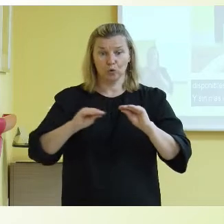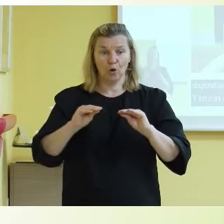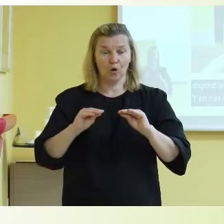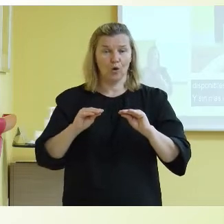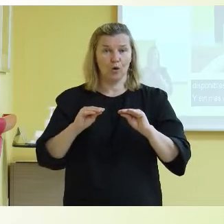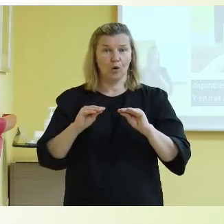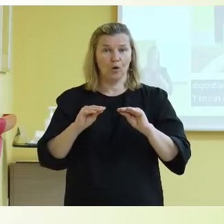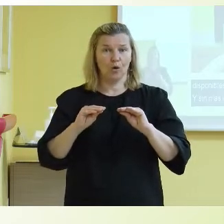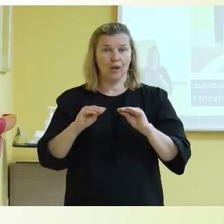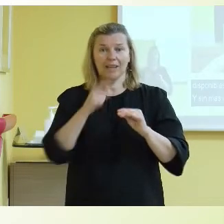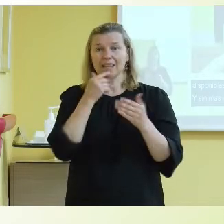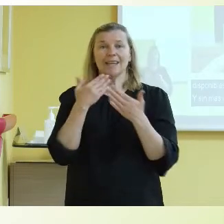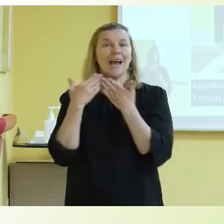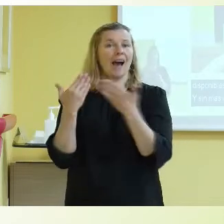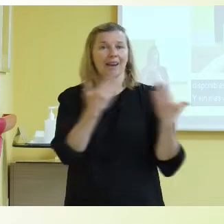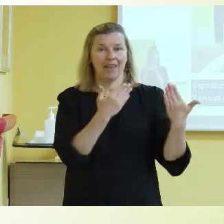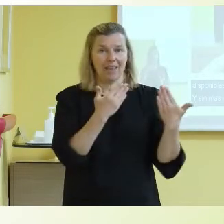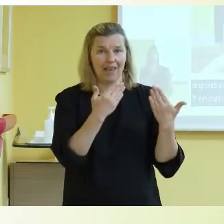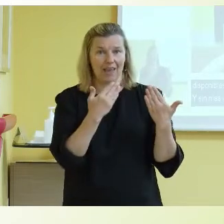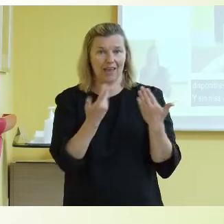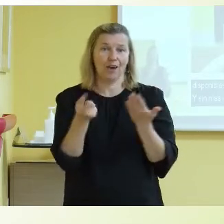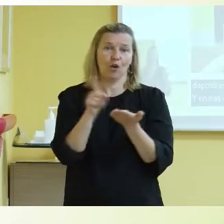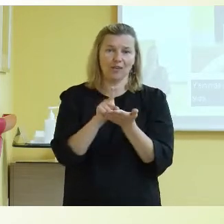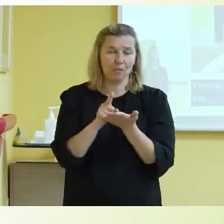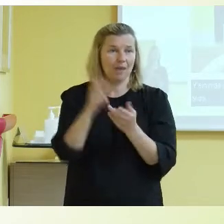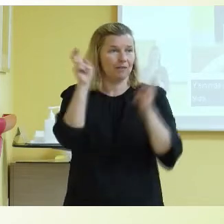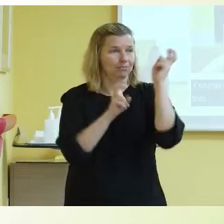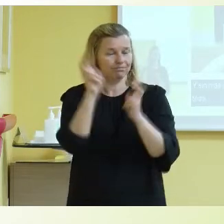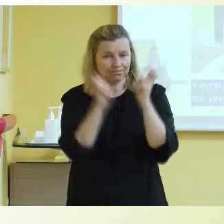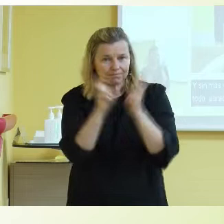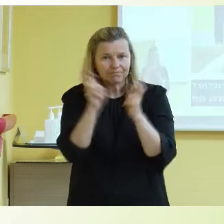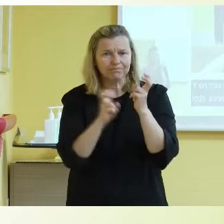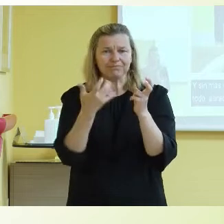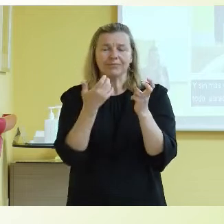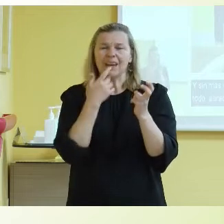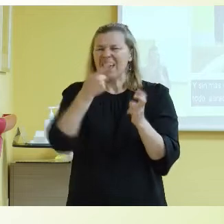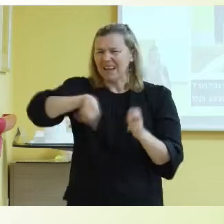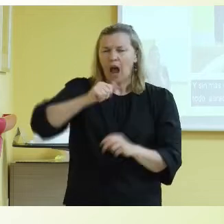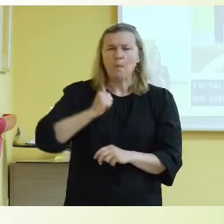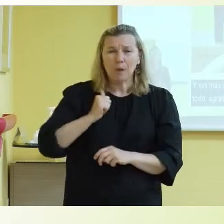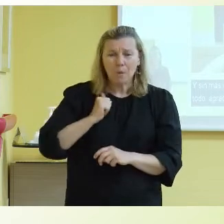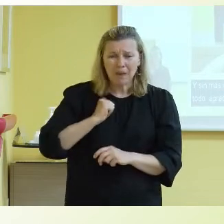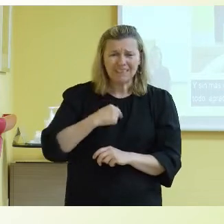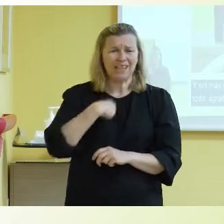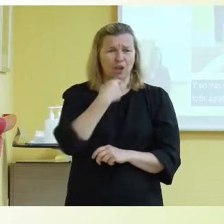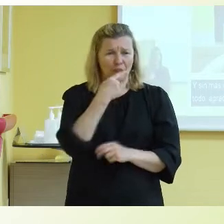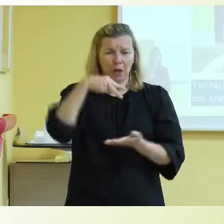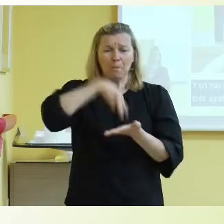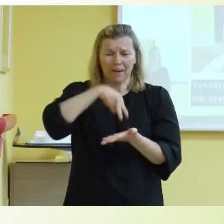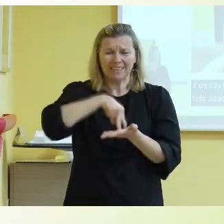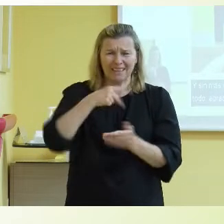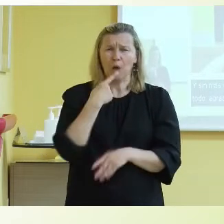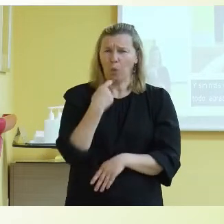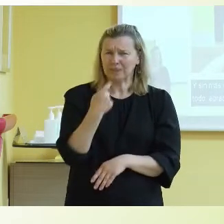todo agradeceros una vez más que estéis aquí, aprovecharlo. Yo insisto que lo de lo presencial nos ha costado, porque nos está